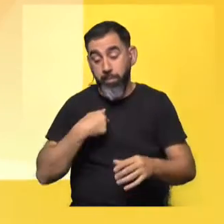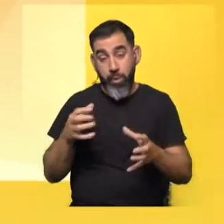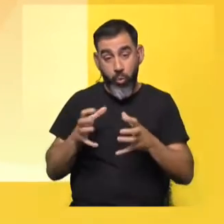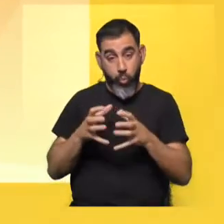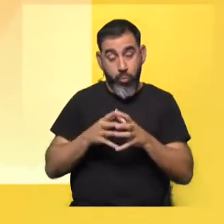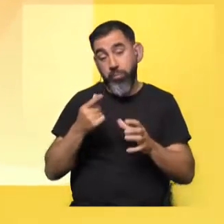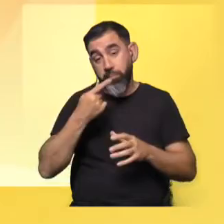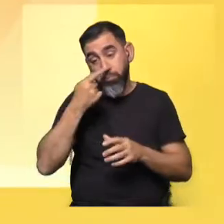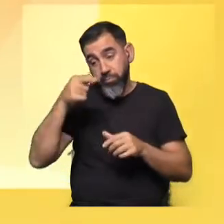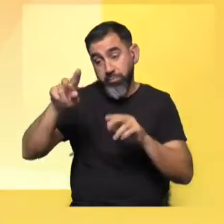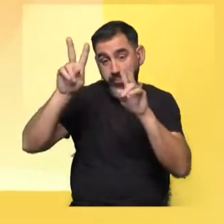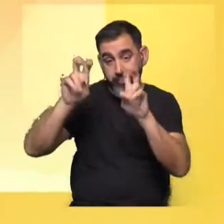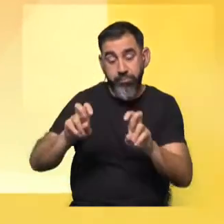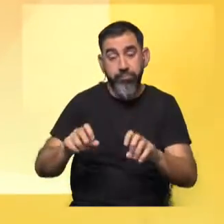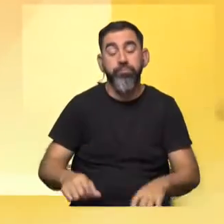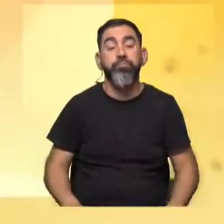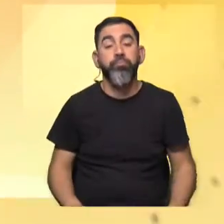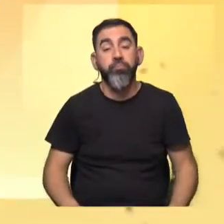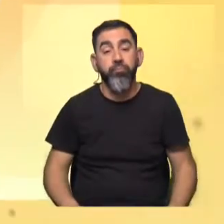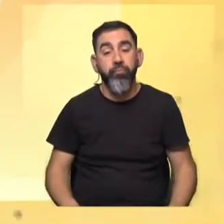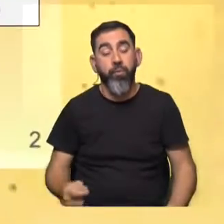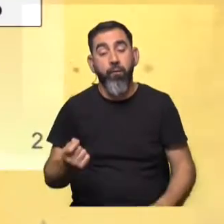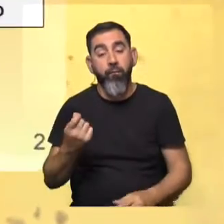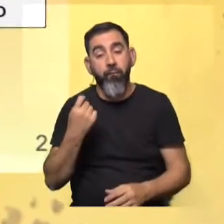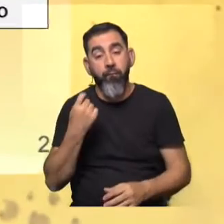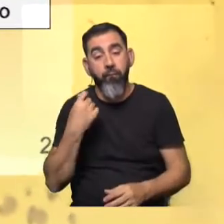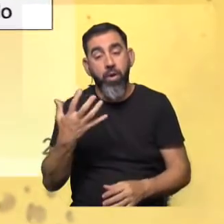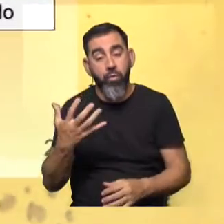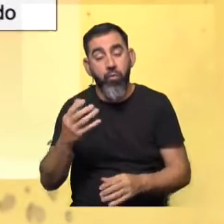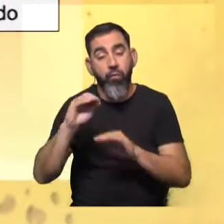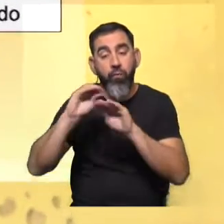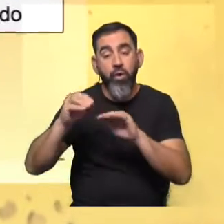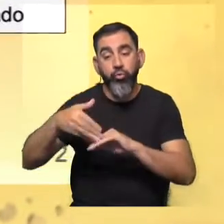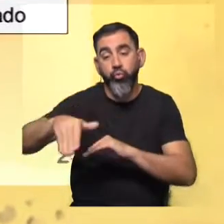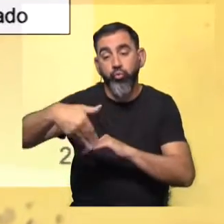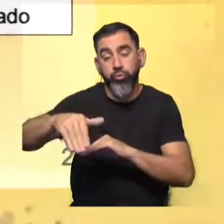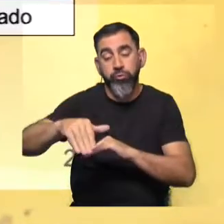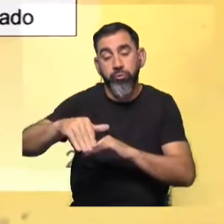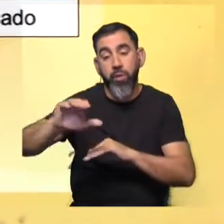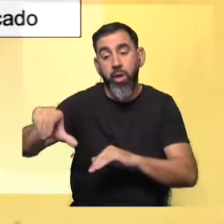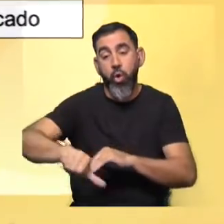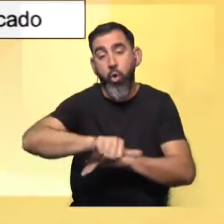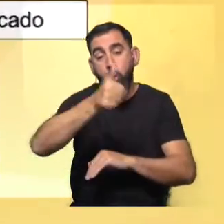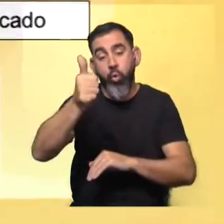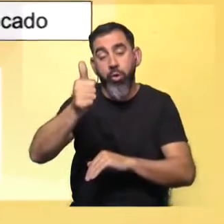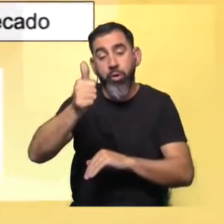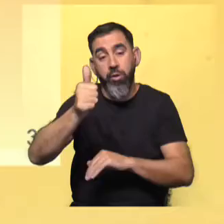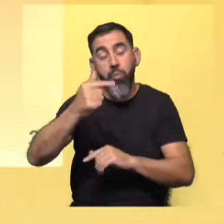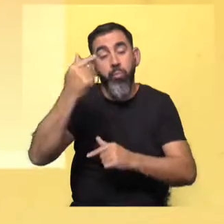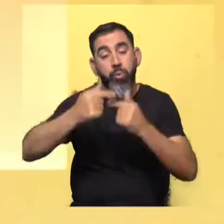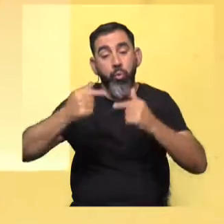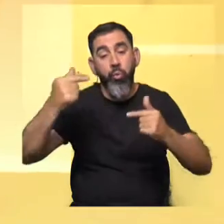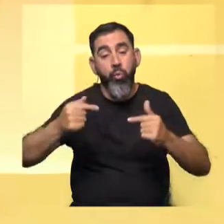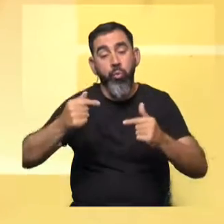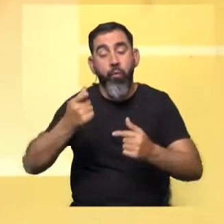interesó este tema sobre la revalorización de un residuo para poder obtener así un producto